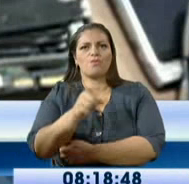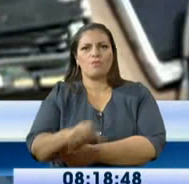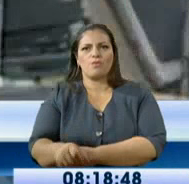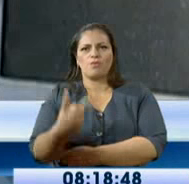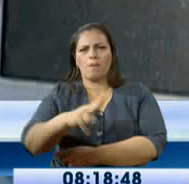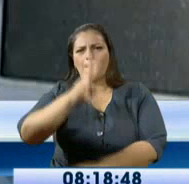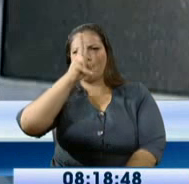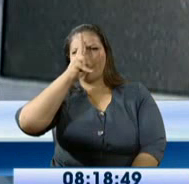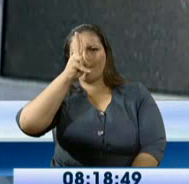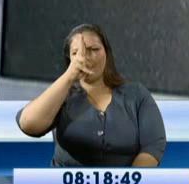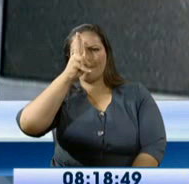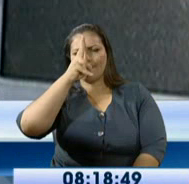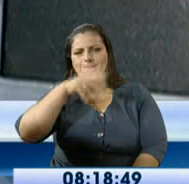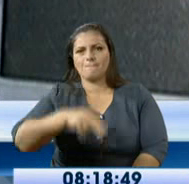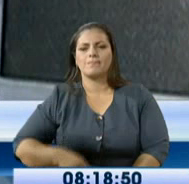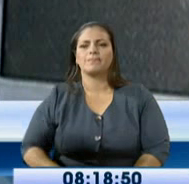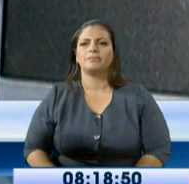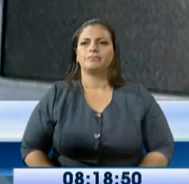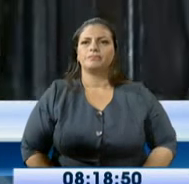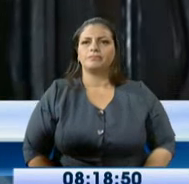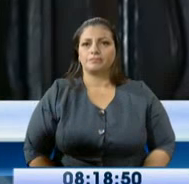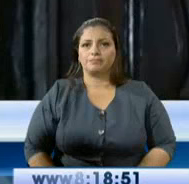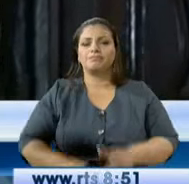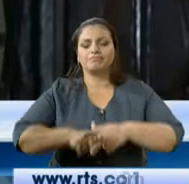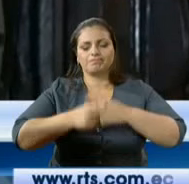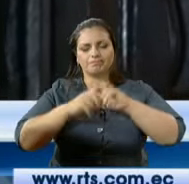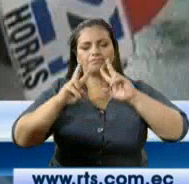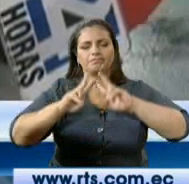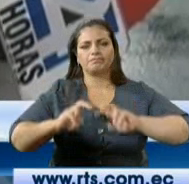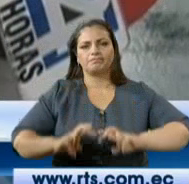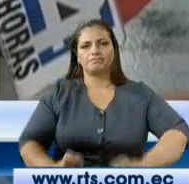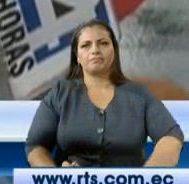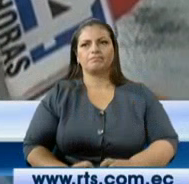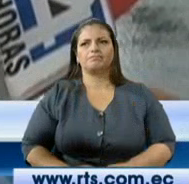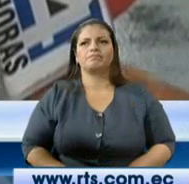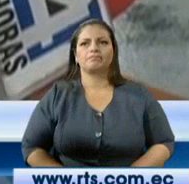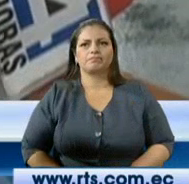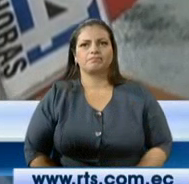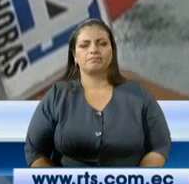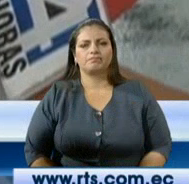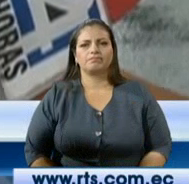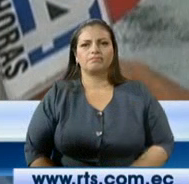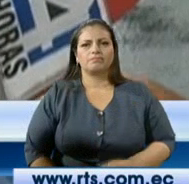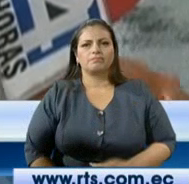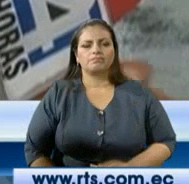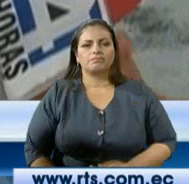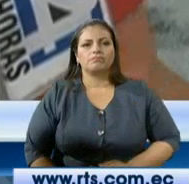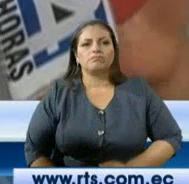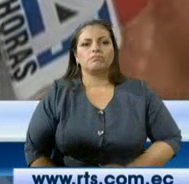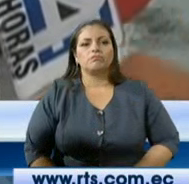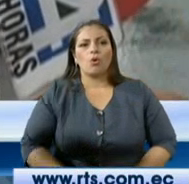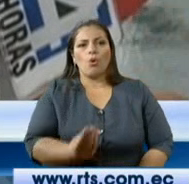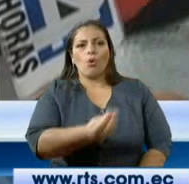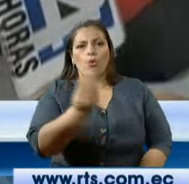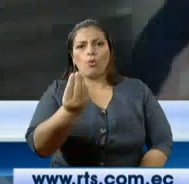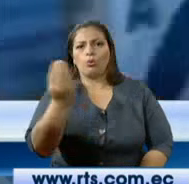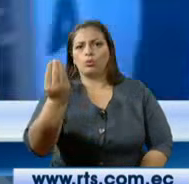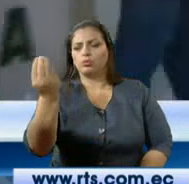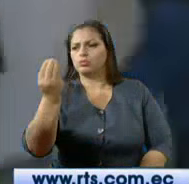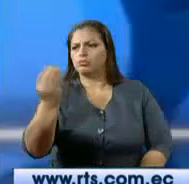de... De ahí partieron para la investigación. De ahí se partió para la investigación, porque con ellas hay raíces, hay otras adolescentes más que se encuentran